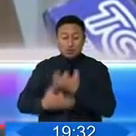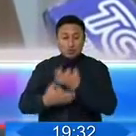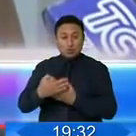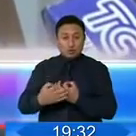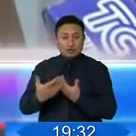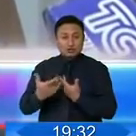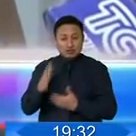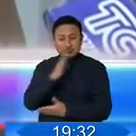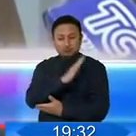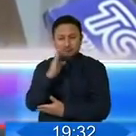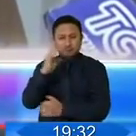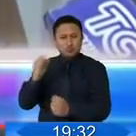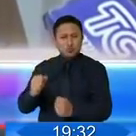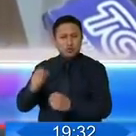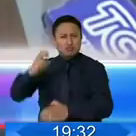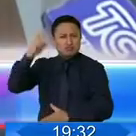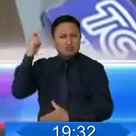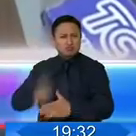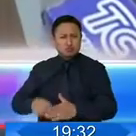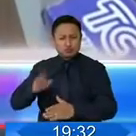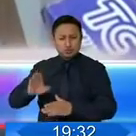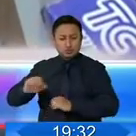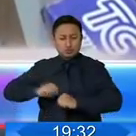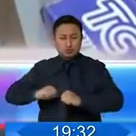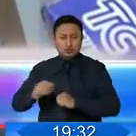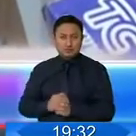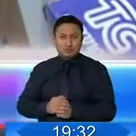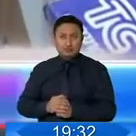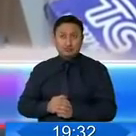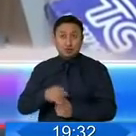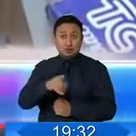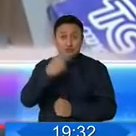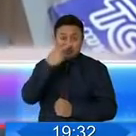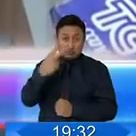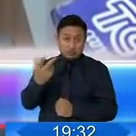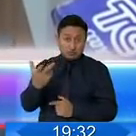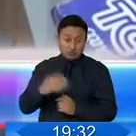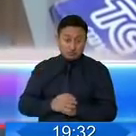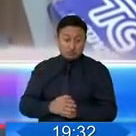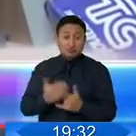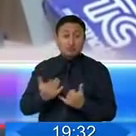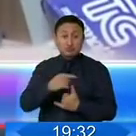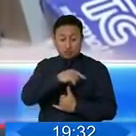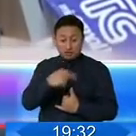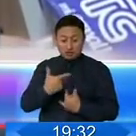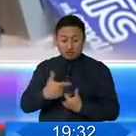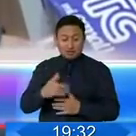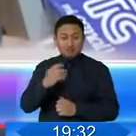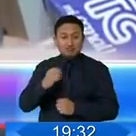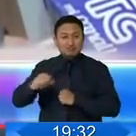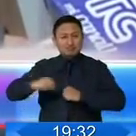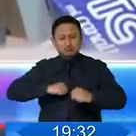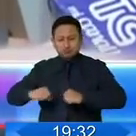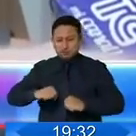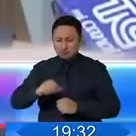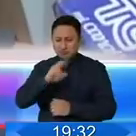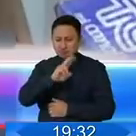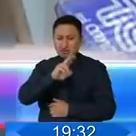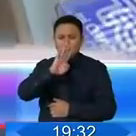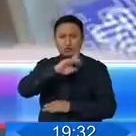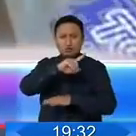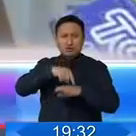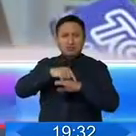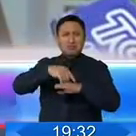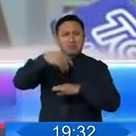sean contundentes con las acciones que van a hacerse. Ustedes podrán observar que tenemos un trabajo de más de 24